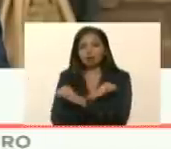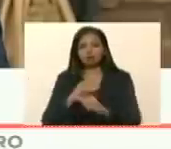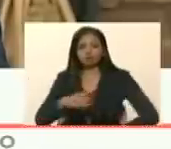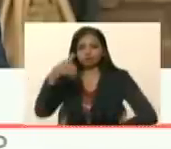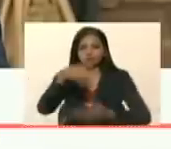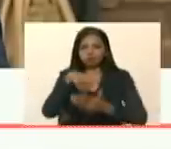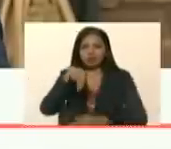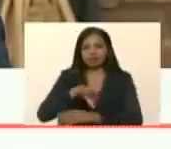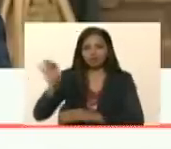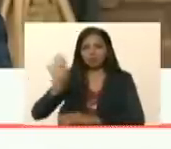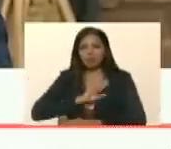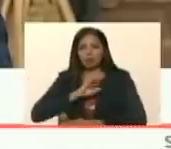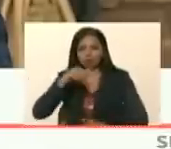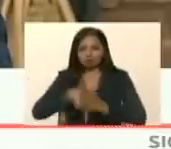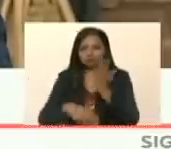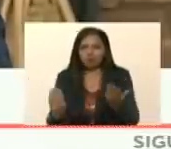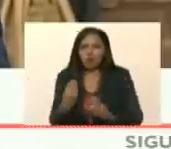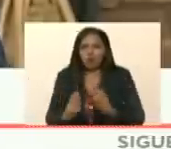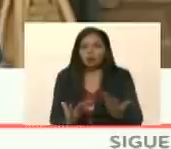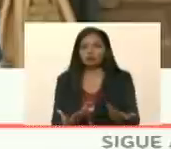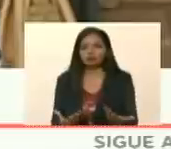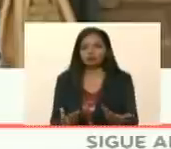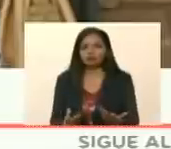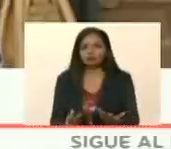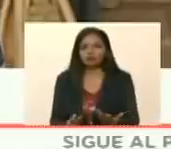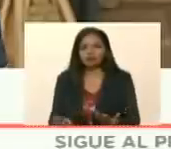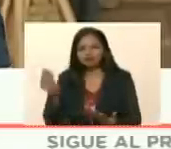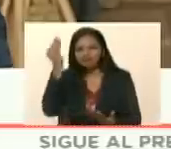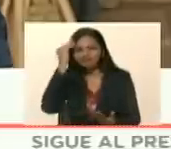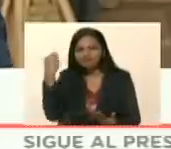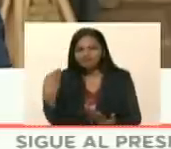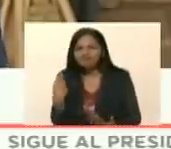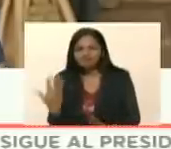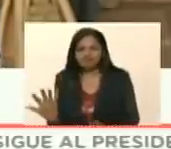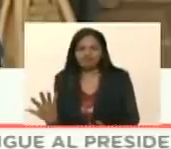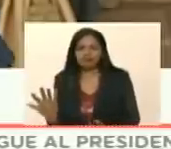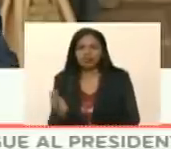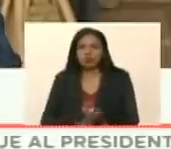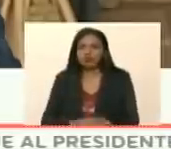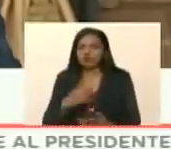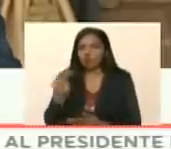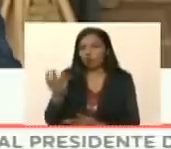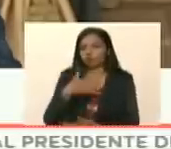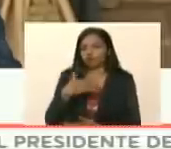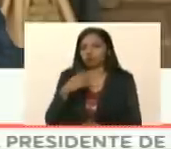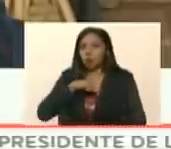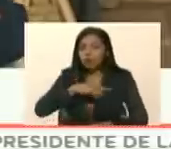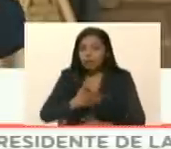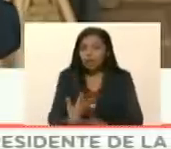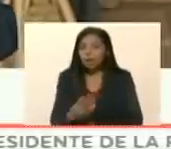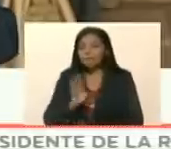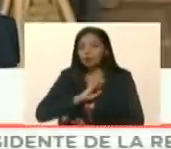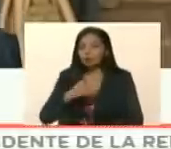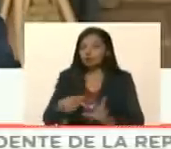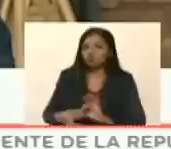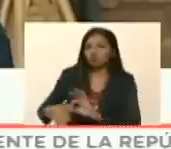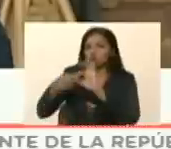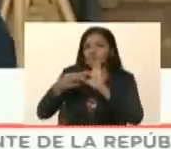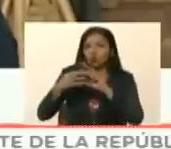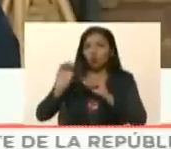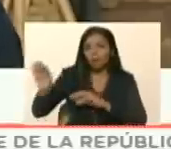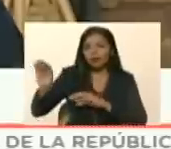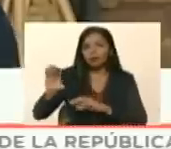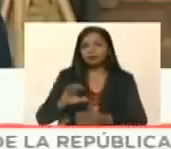país? ¿Ah? ¿En qué mente cabe eso? No, yo lo que quiero es que nos unamos todo el